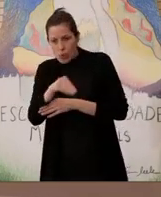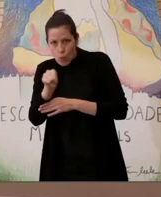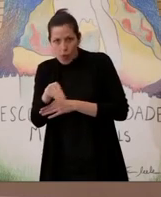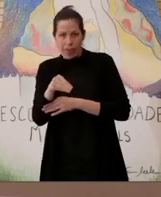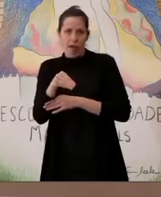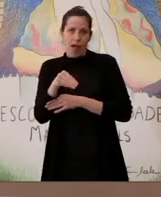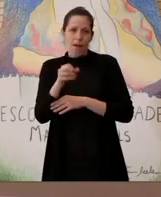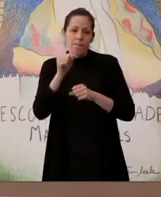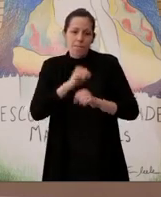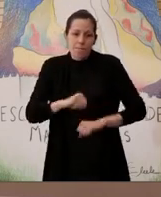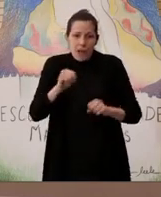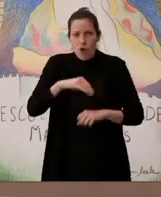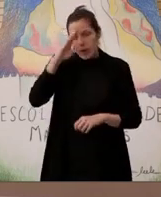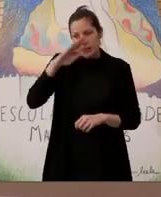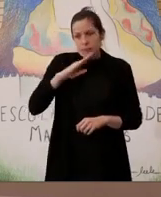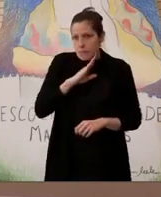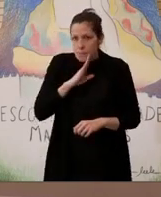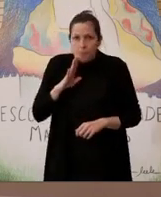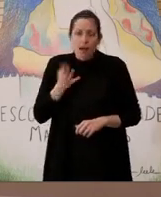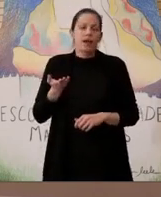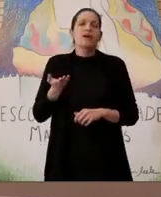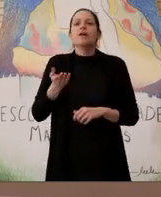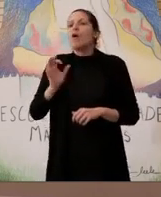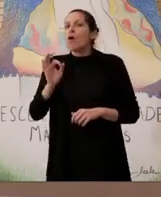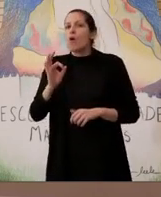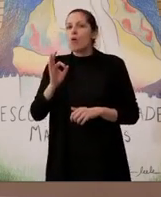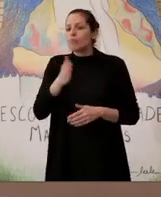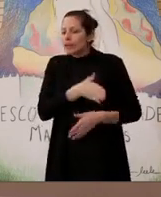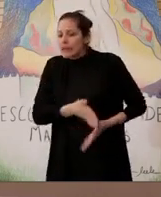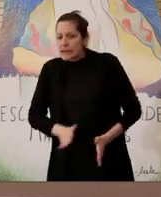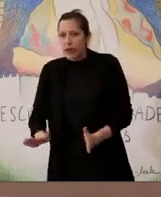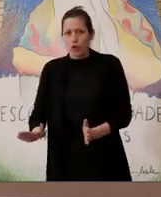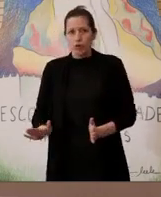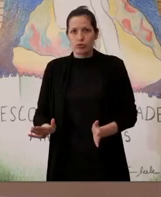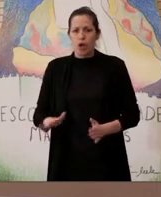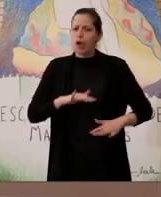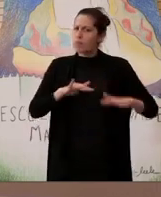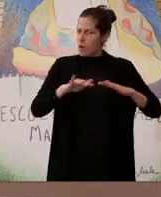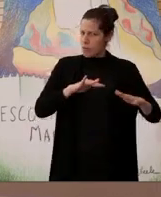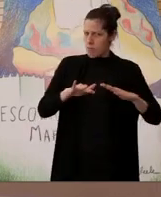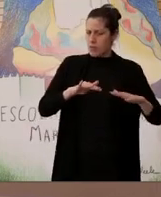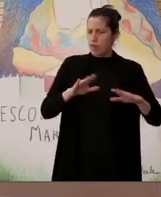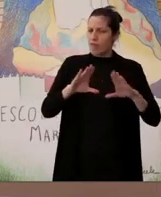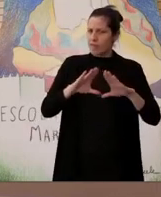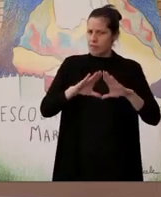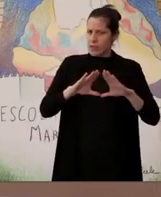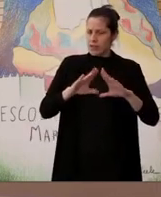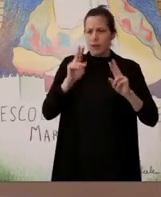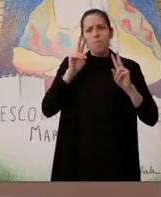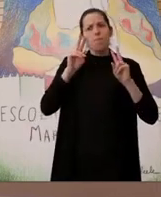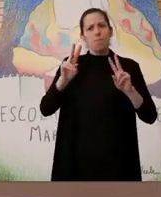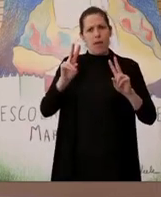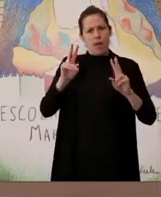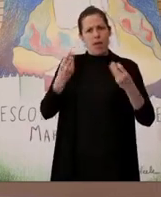dependientes a perspectiva feminista o movimiento feminista shower que tenemos que poner a vida no